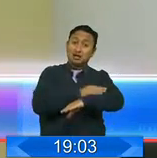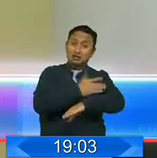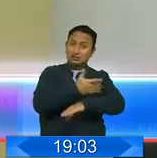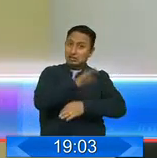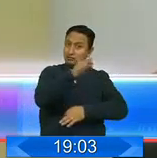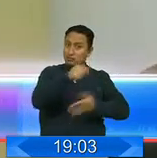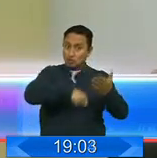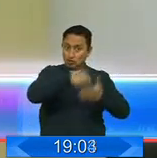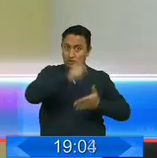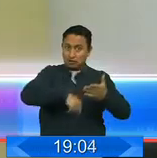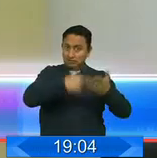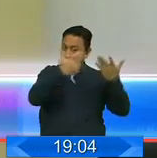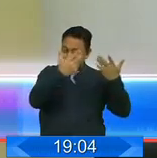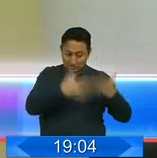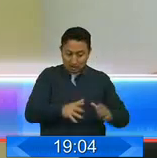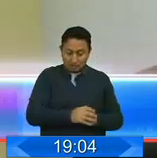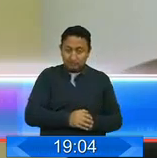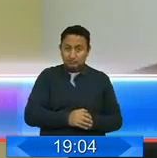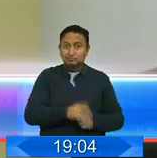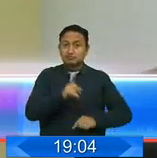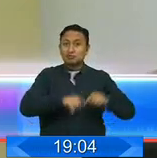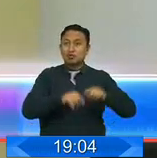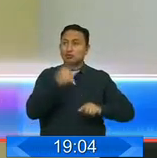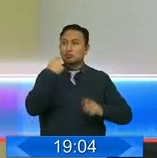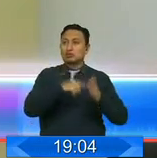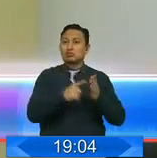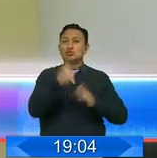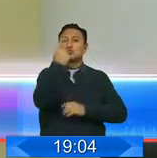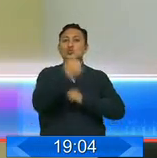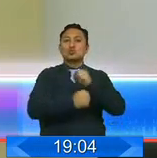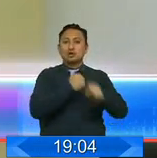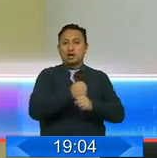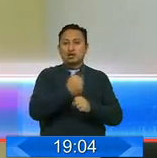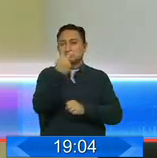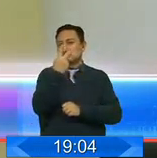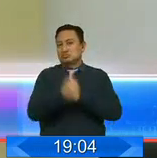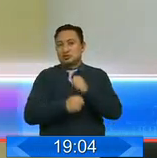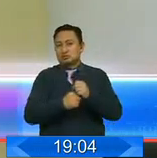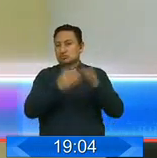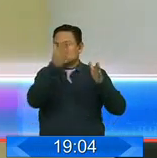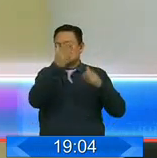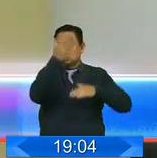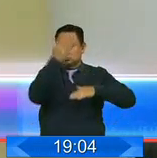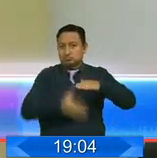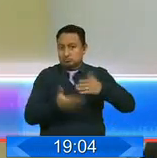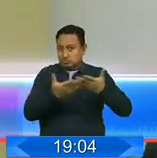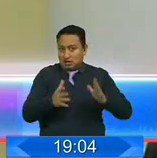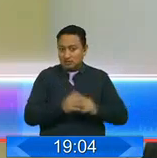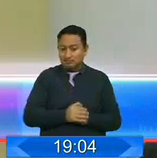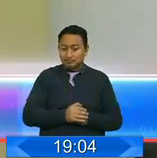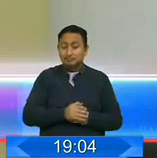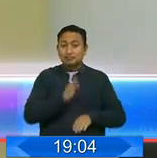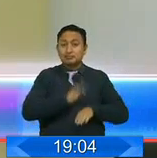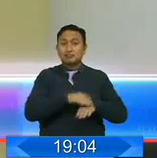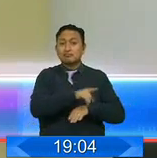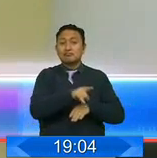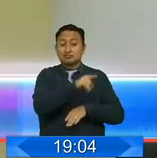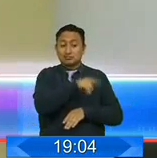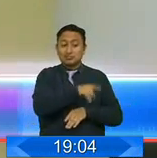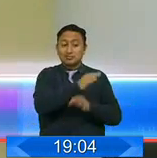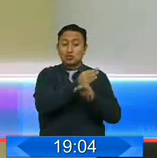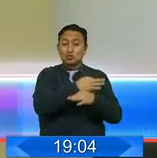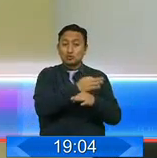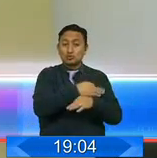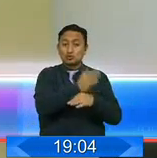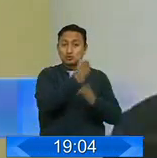en algunos casos oportunamente dentro de terminado el año del contrato. El reclamo es que las funciones que venían